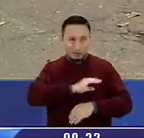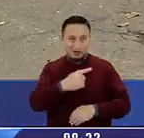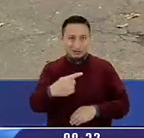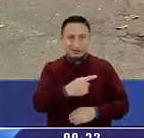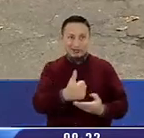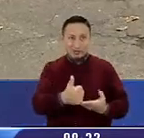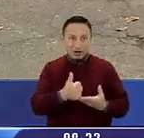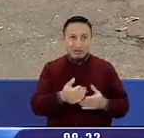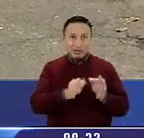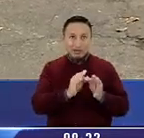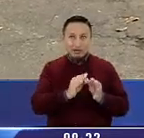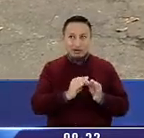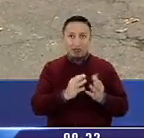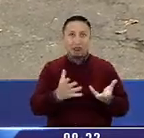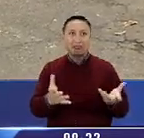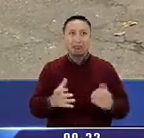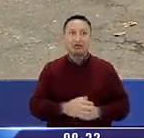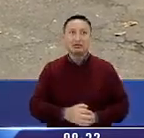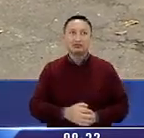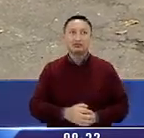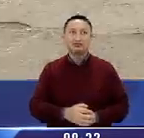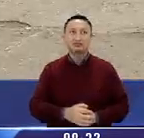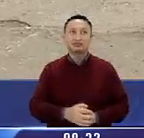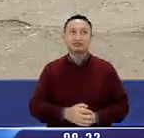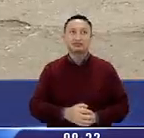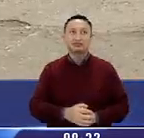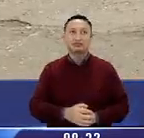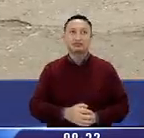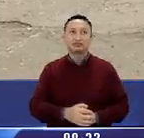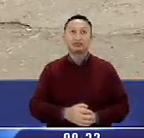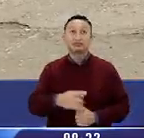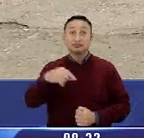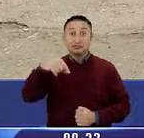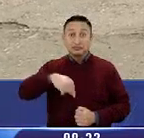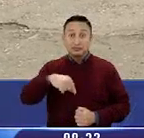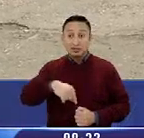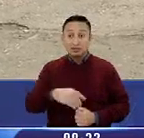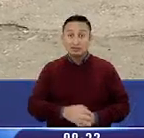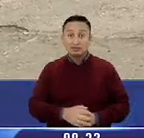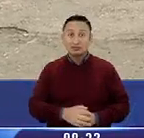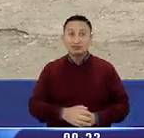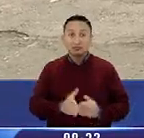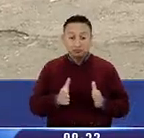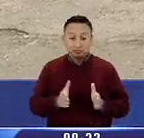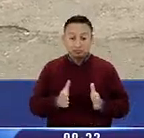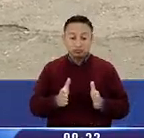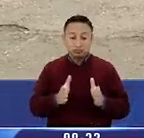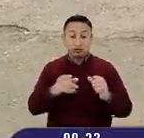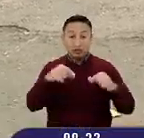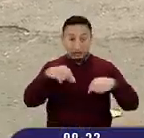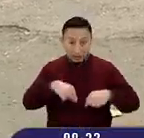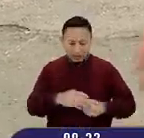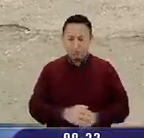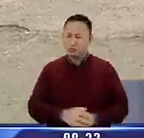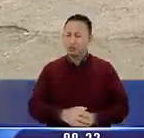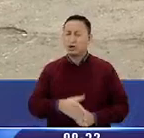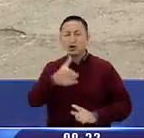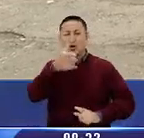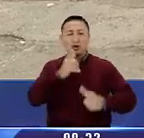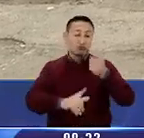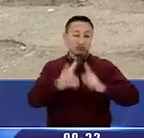dar mantenimiento a las zonas peatonales y espacios verdes. Porque esto es un sitio como bulevar, pero solo de tomadera, todito, desde